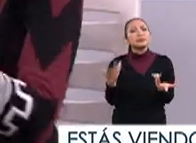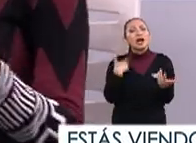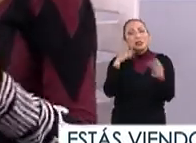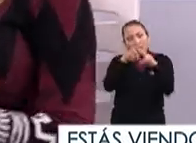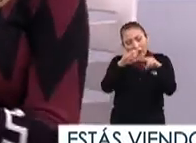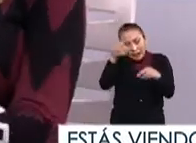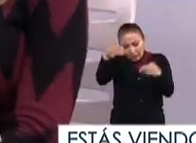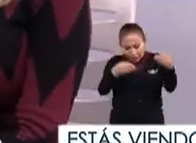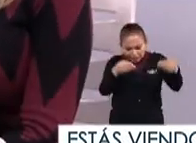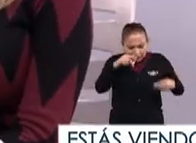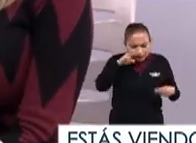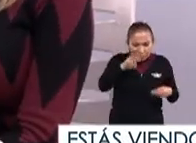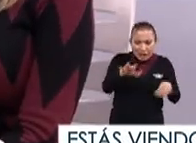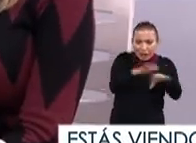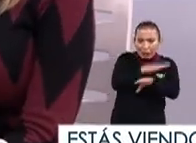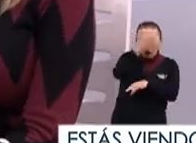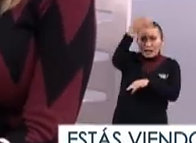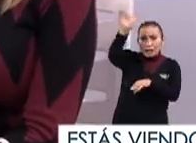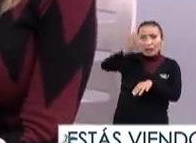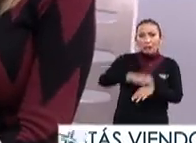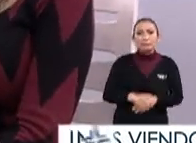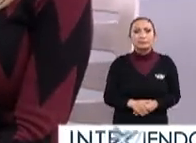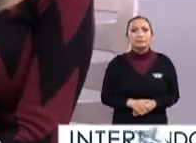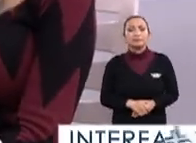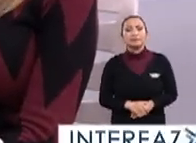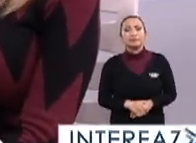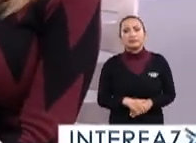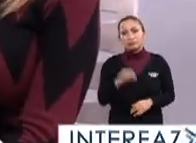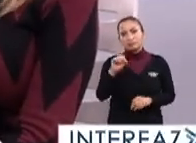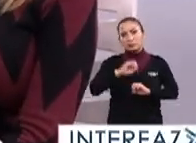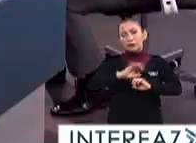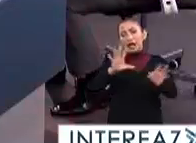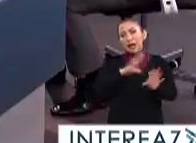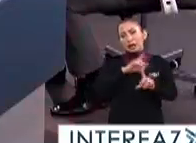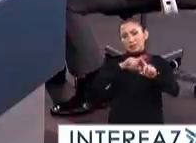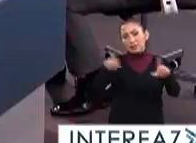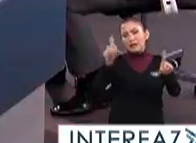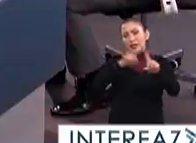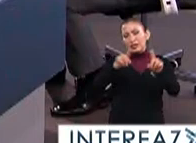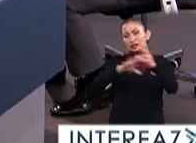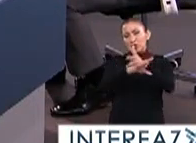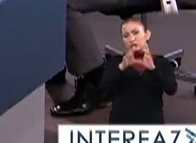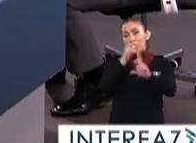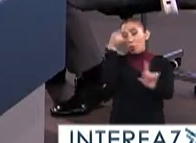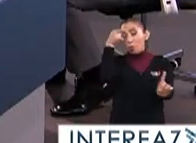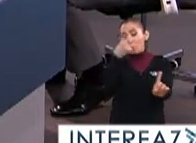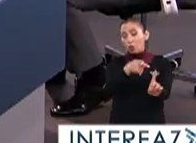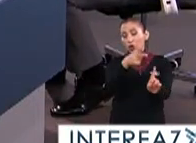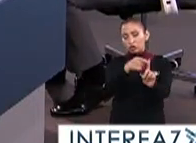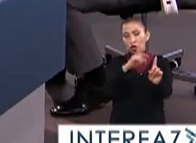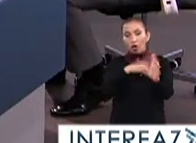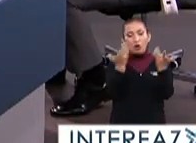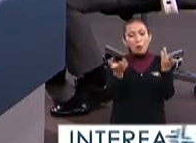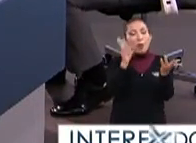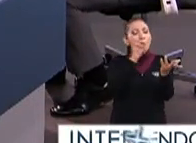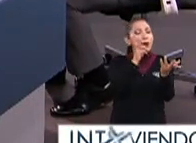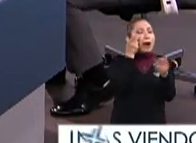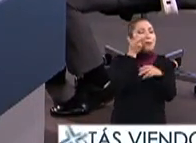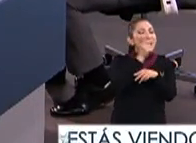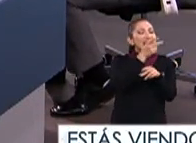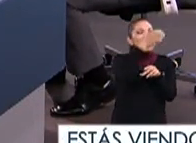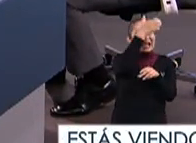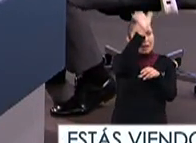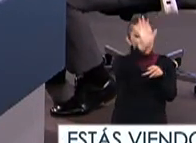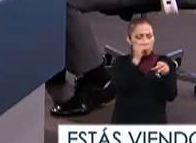pues analizar el fenómeno del cambio climático? Sí, claro, son diversos, pero el principal son modelos climáticos, es